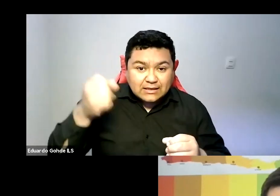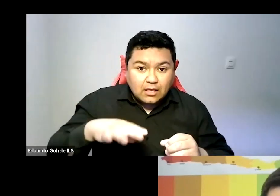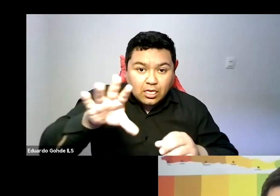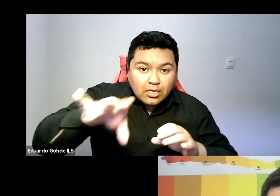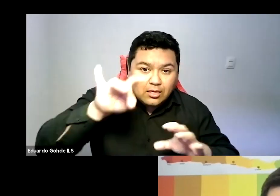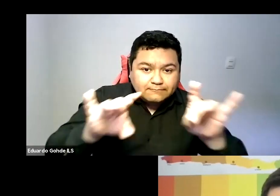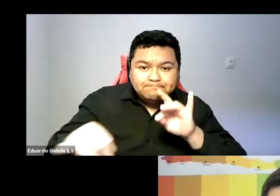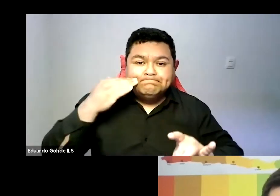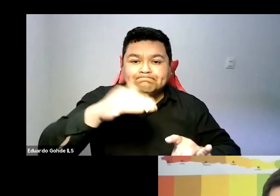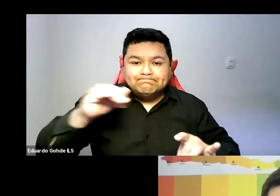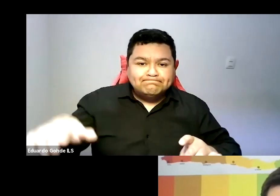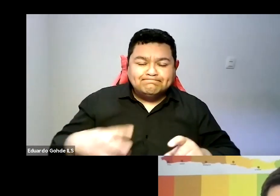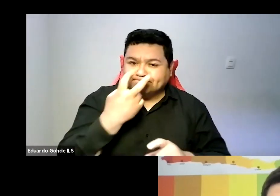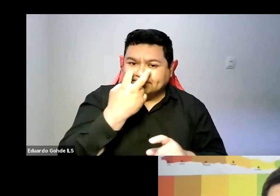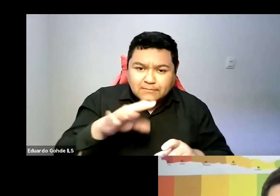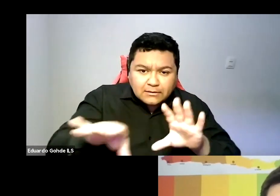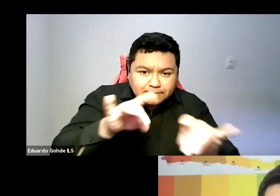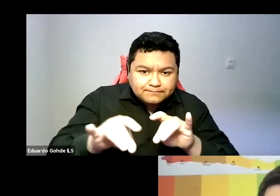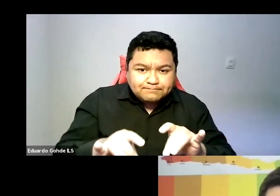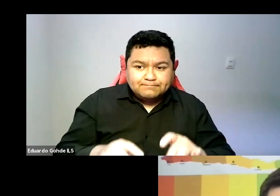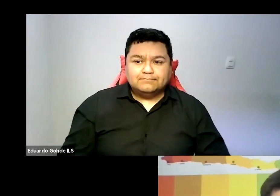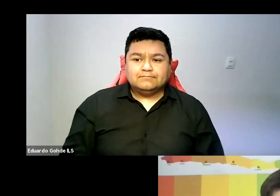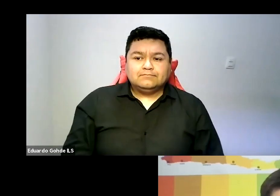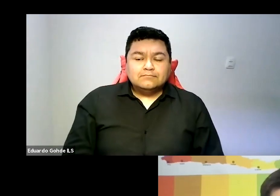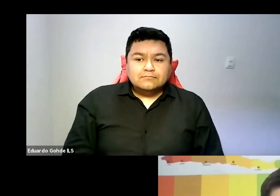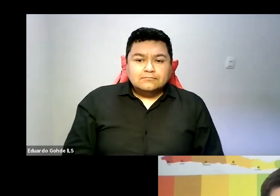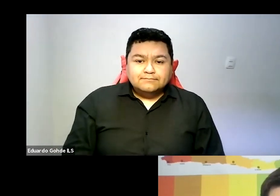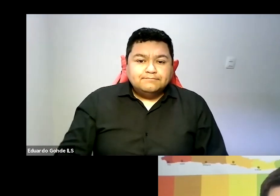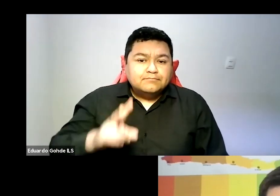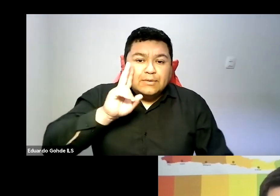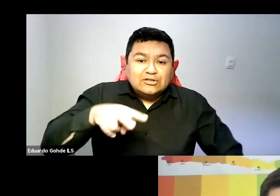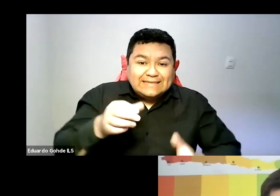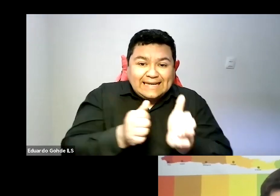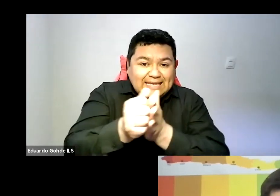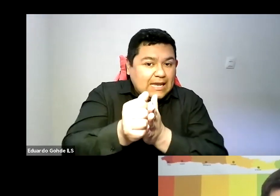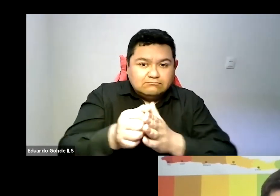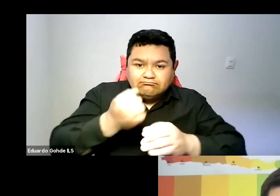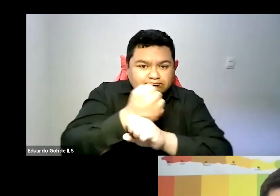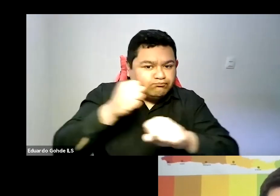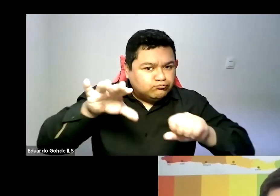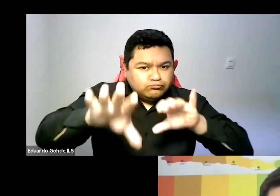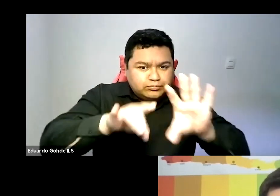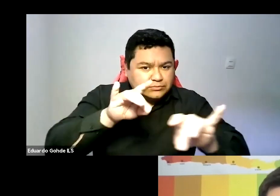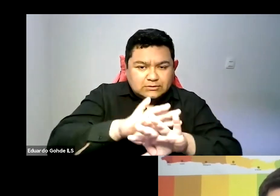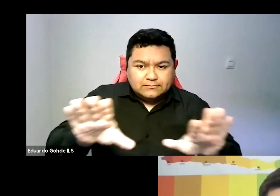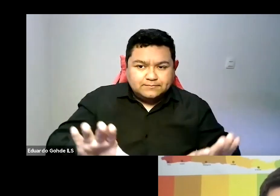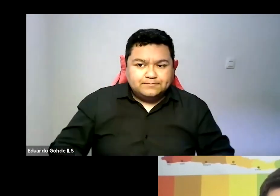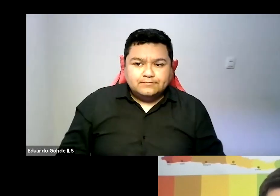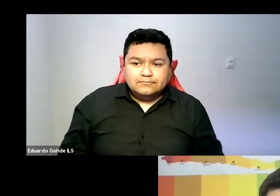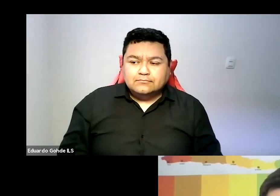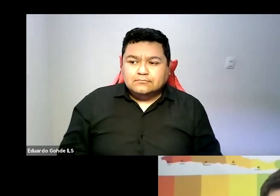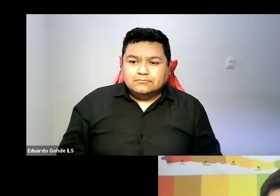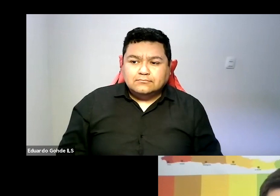jóvenes descubrieran el mundo. Y claramente no funciona. Sin una guía no se descubre el mundo. Tal vez por alguna